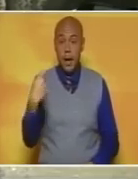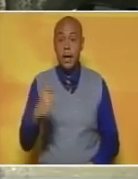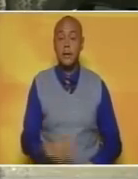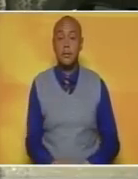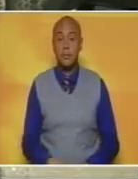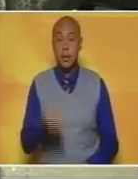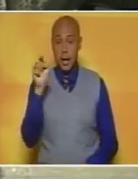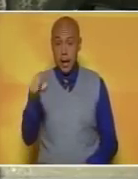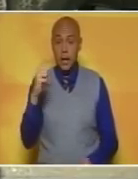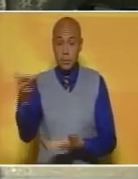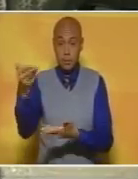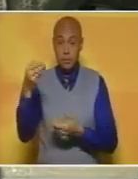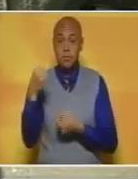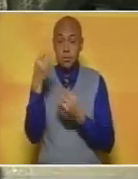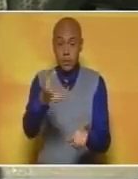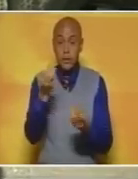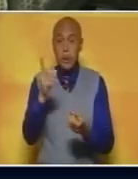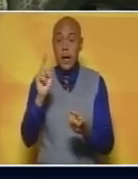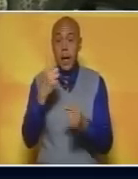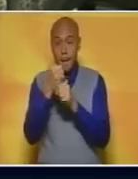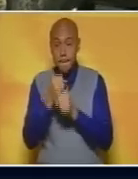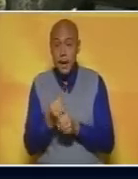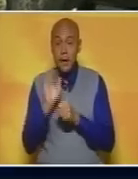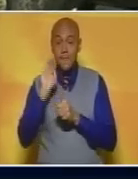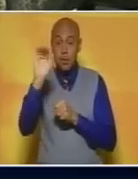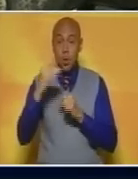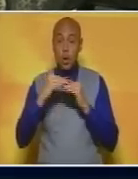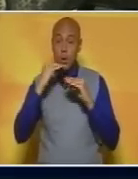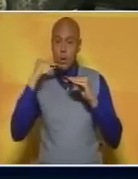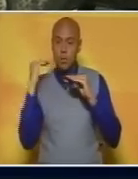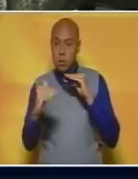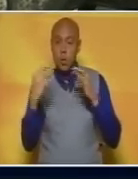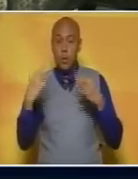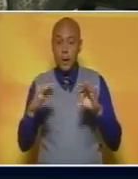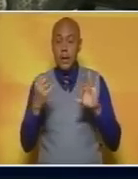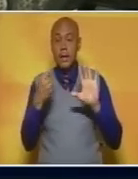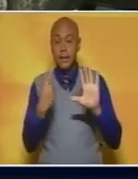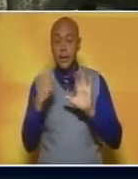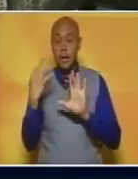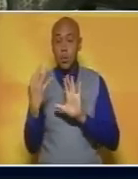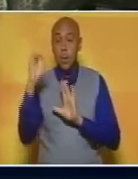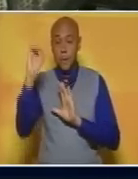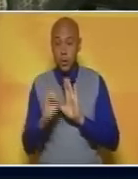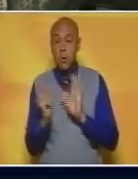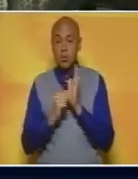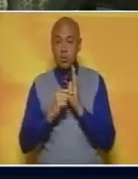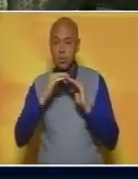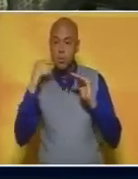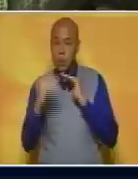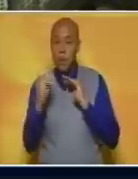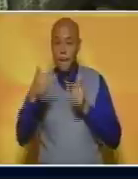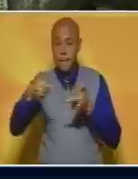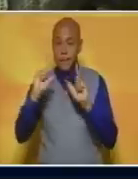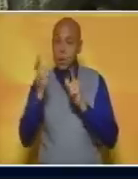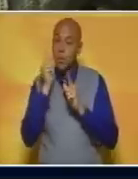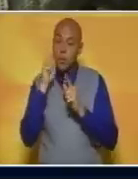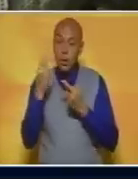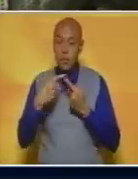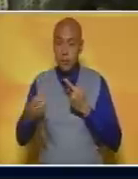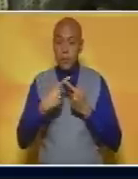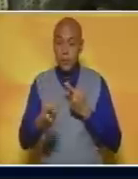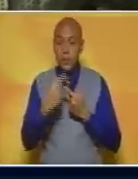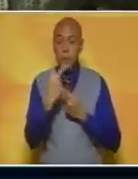de esta entrega se espera la estabilización del transporte público en un 68% para seguir garantizando la movilización de más de